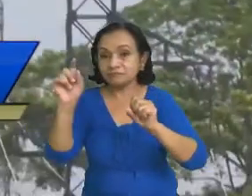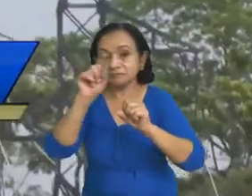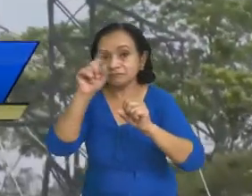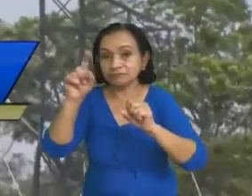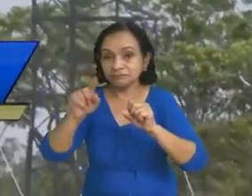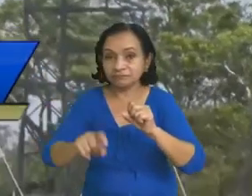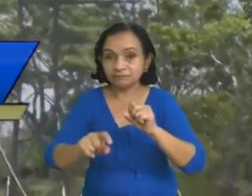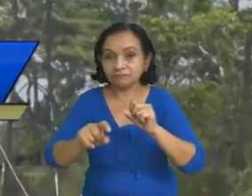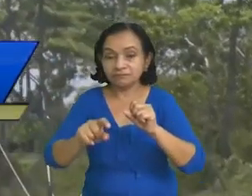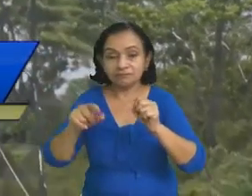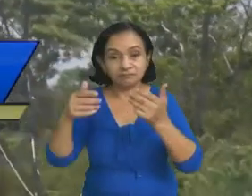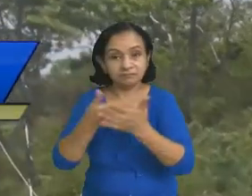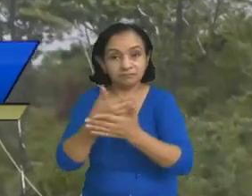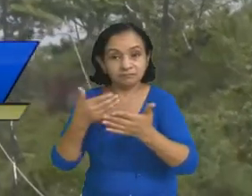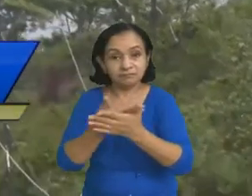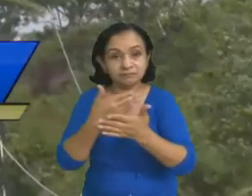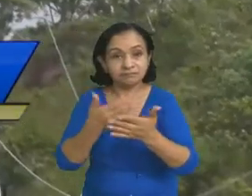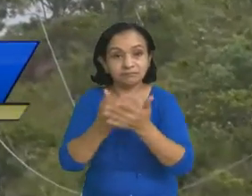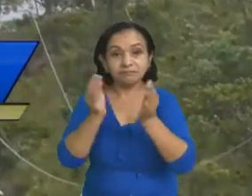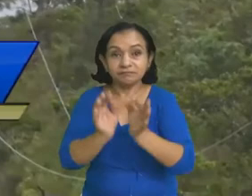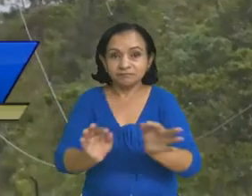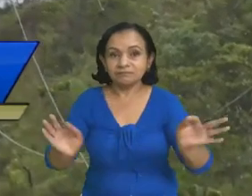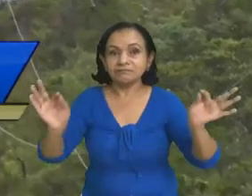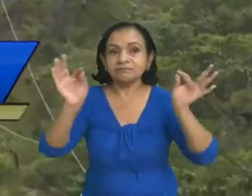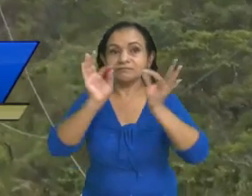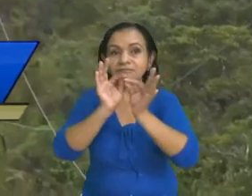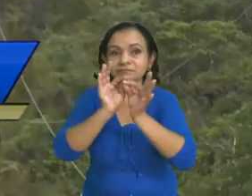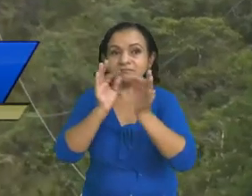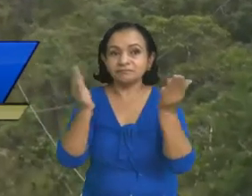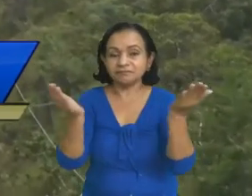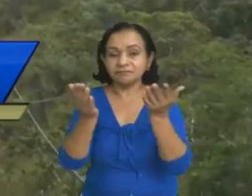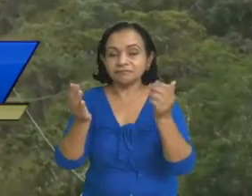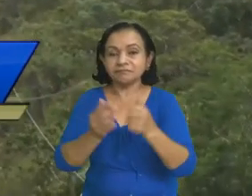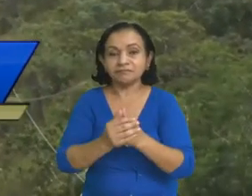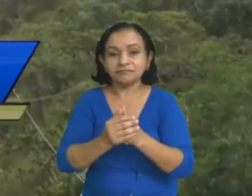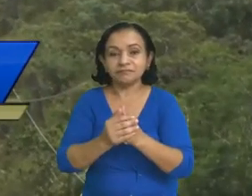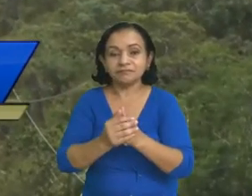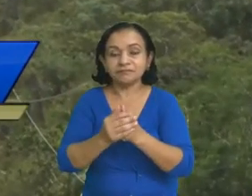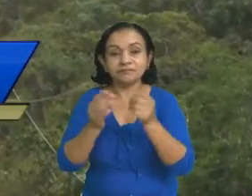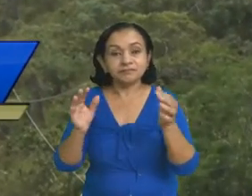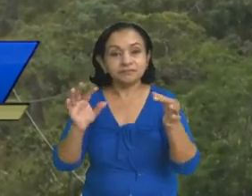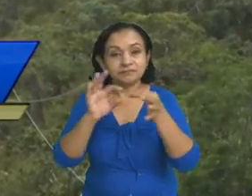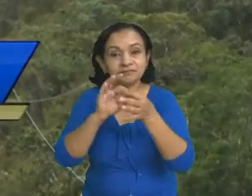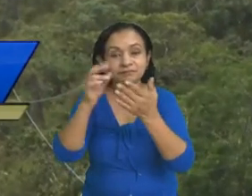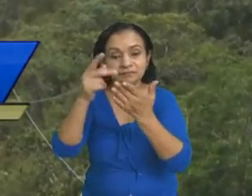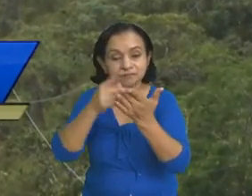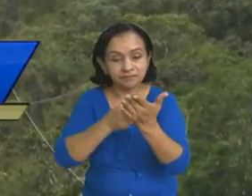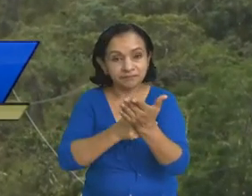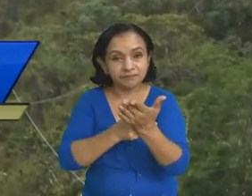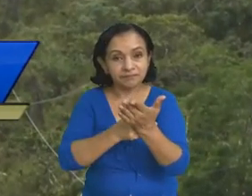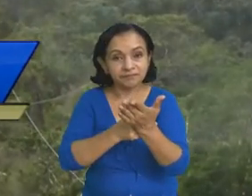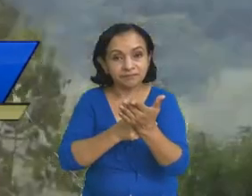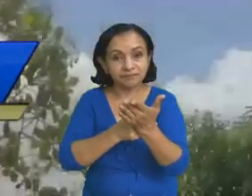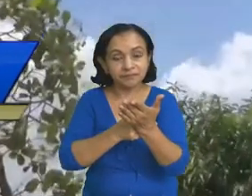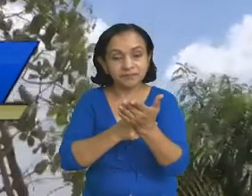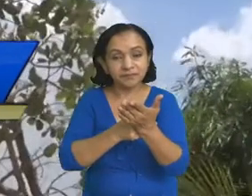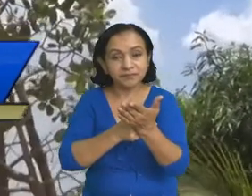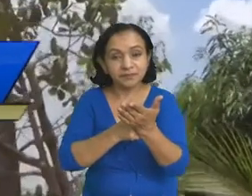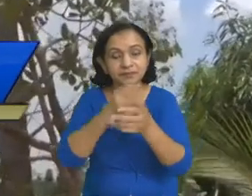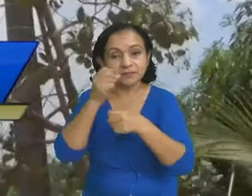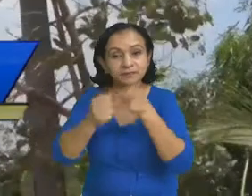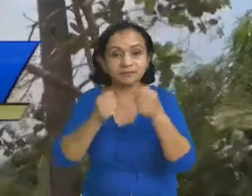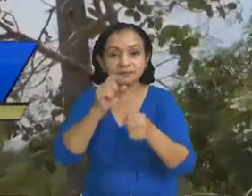ahora en estos tiempos, pues es similar y comparable. Entonces, ¿no? Esos son parte de los aspectos que